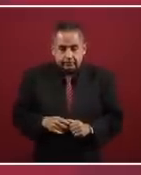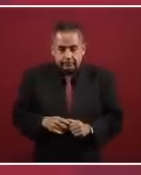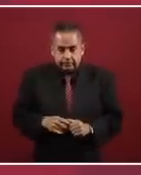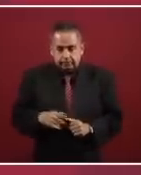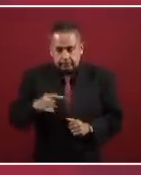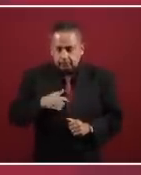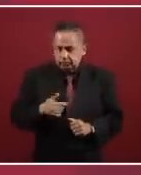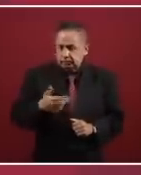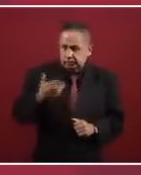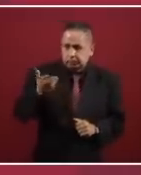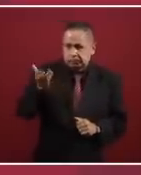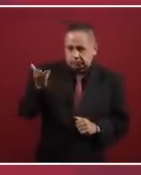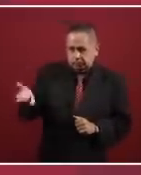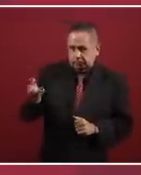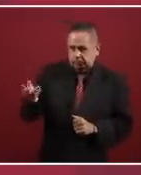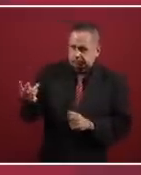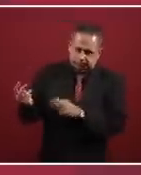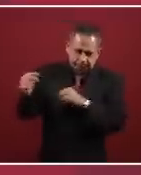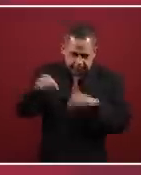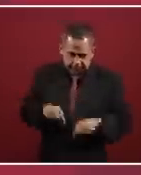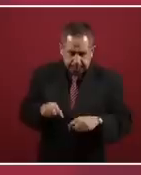les pedí